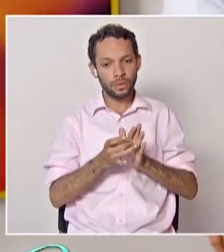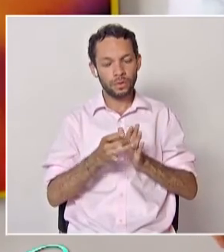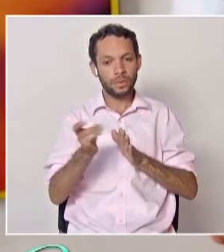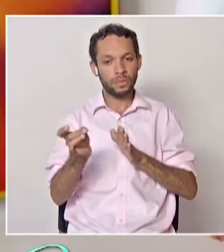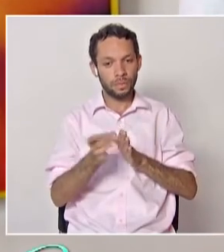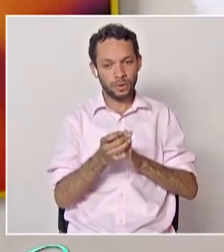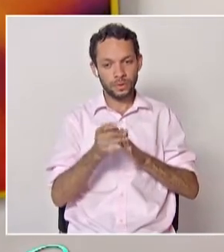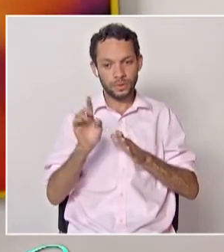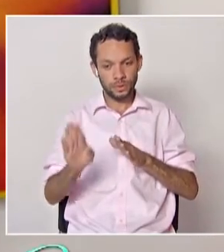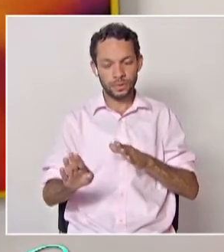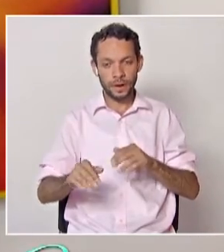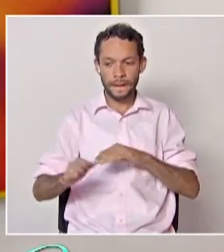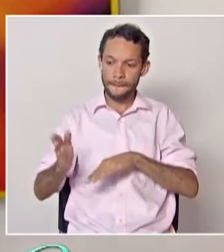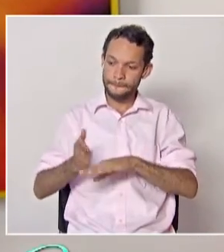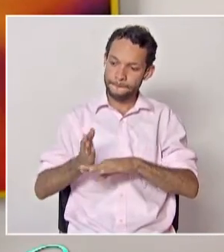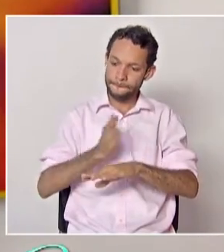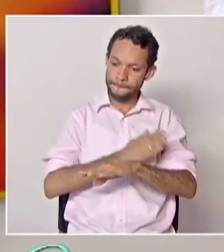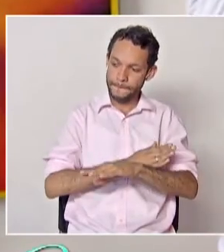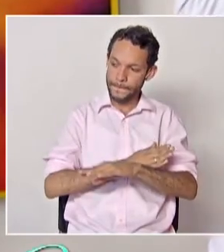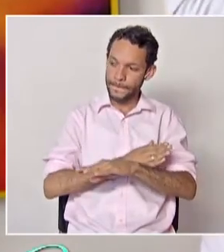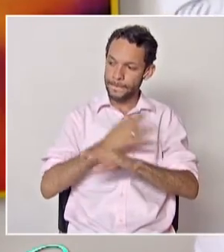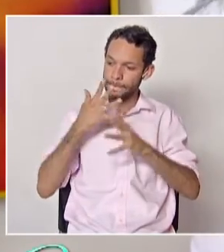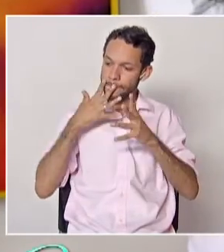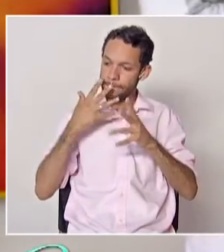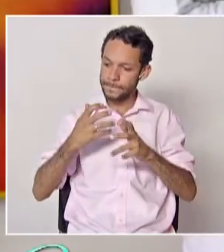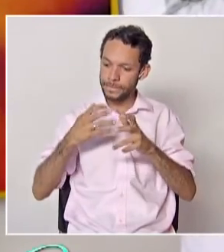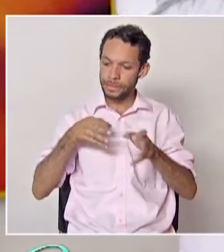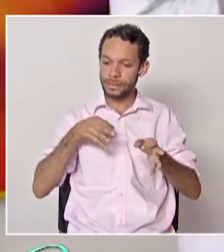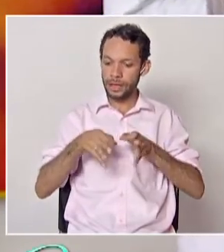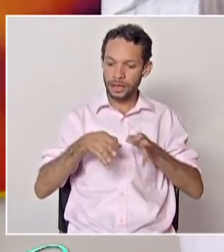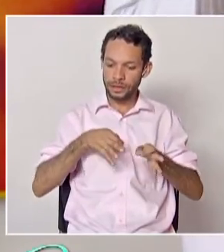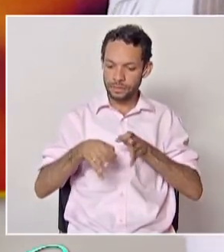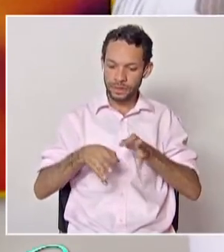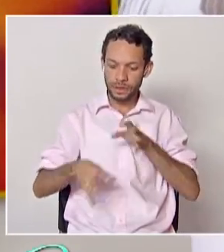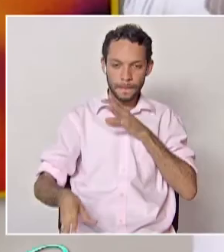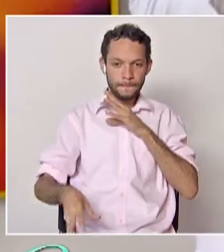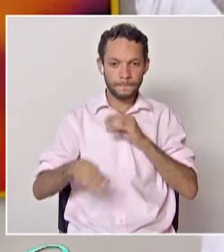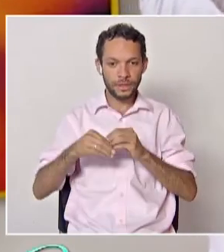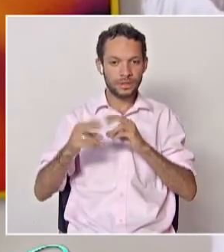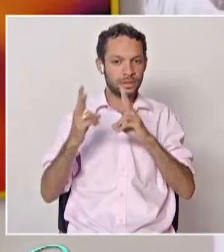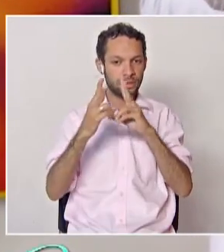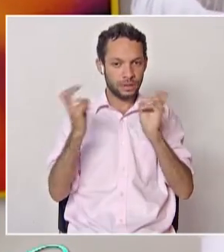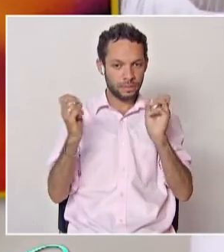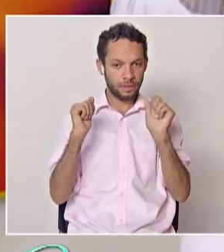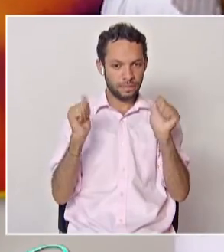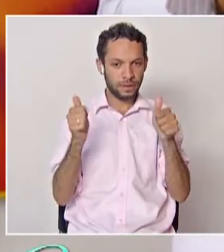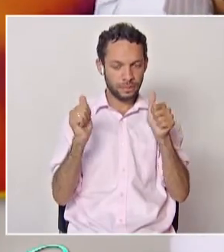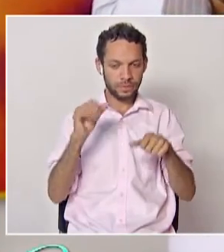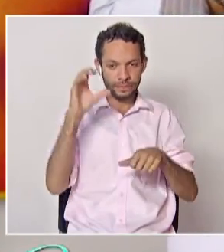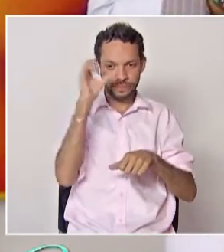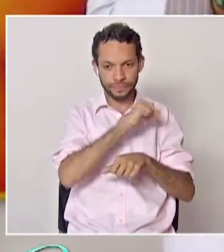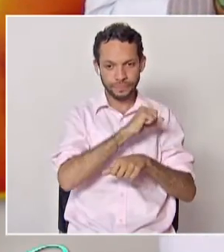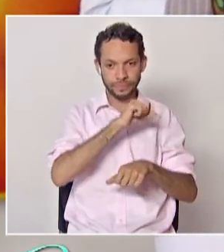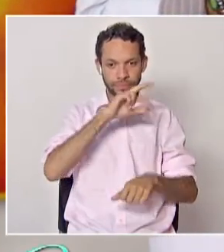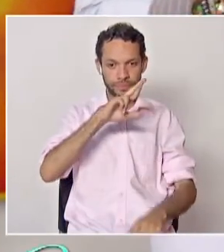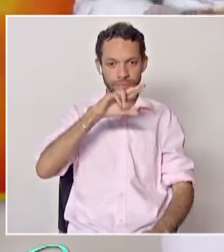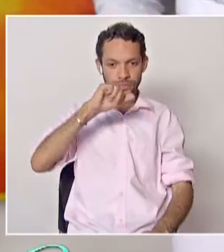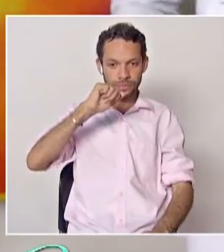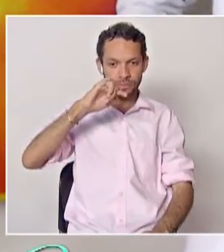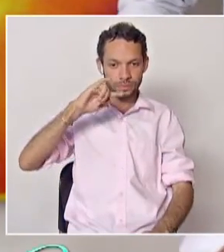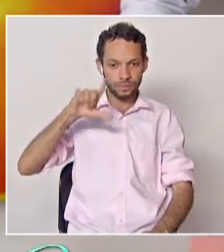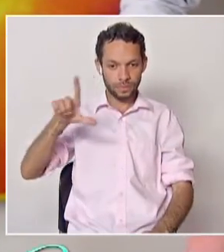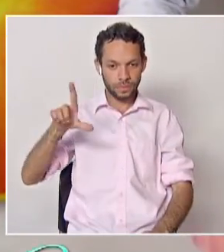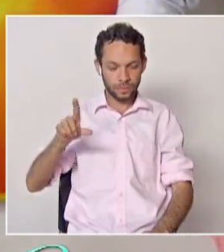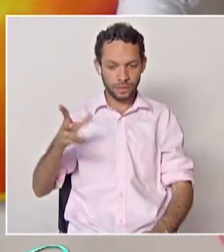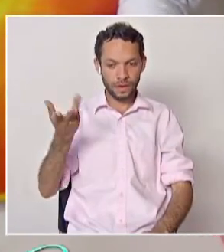shiatsu. Antes de entrar a este procedimiento quiero explicar una cosa muy importante para que le entiendan lo que acaba de decir Raúl Andrés.